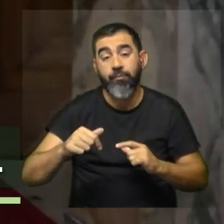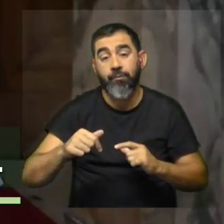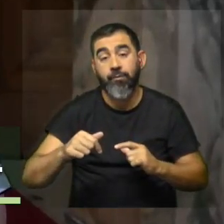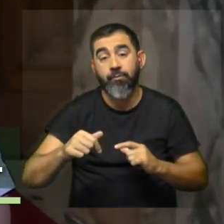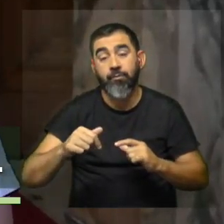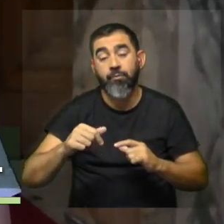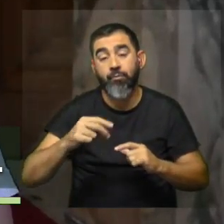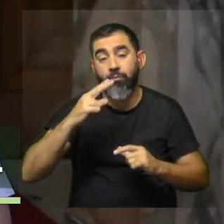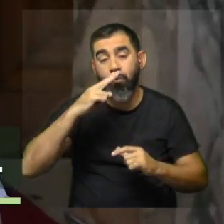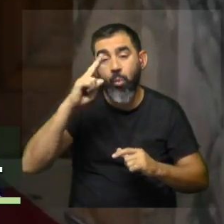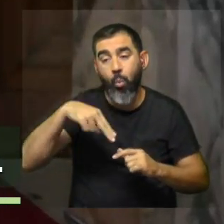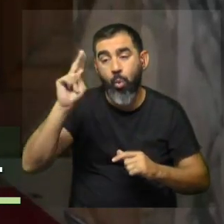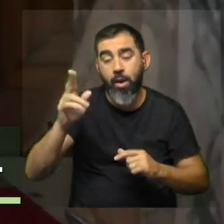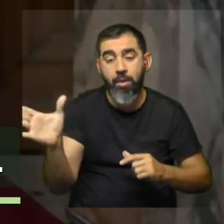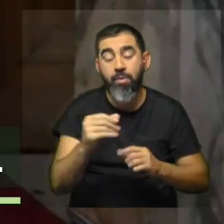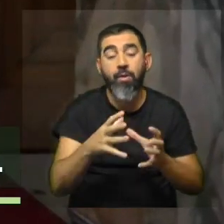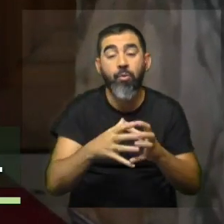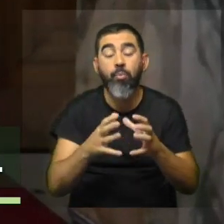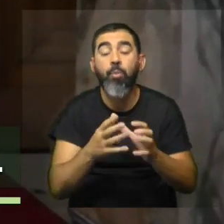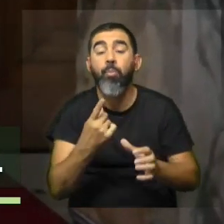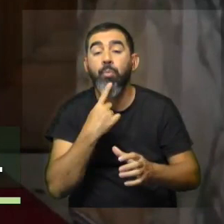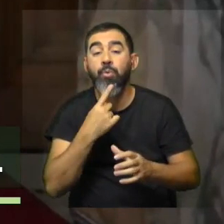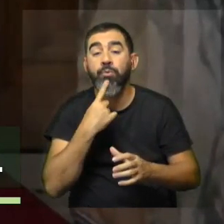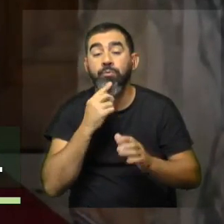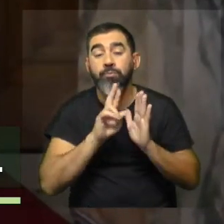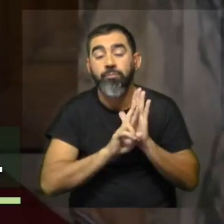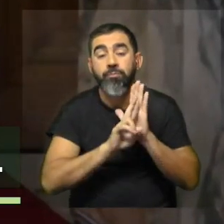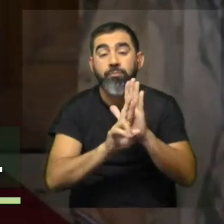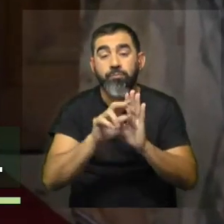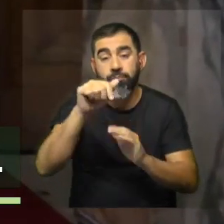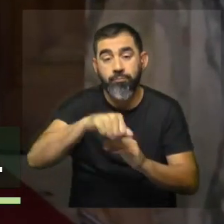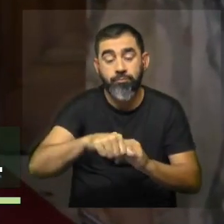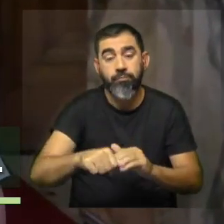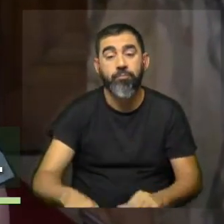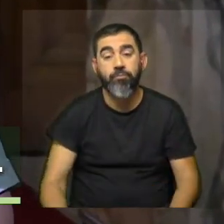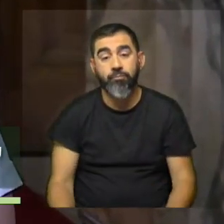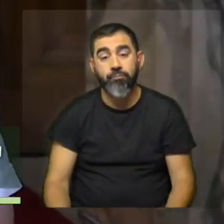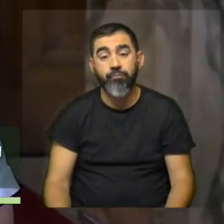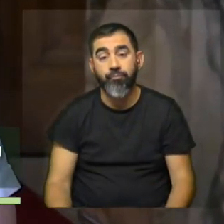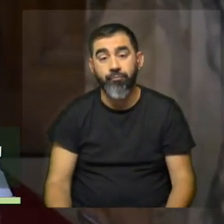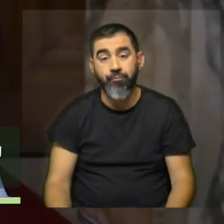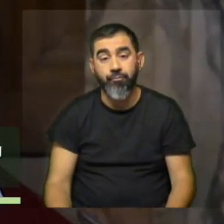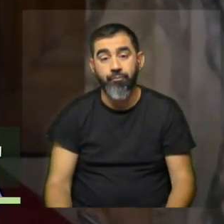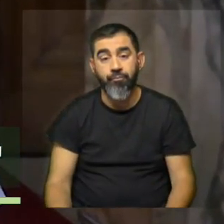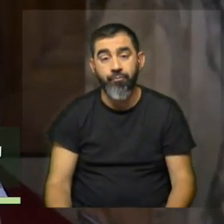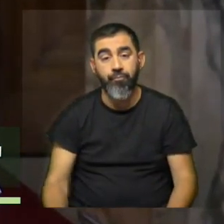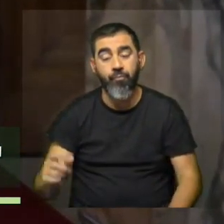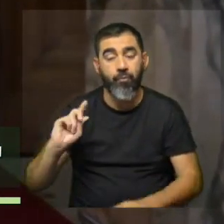la unanimidad de los partidos políticos representados, en una